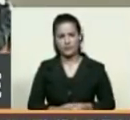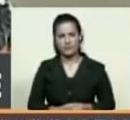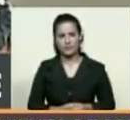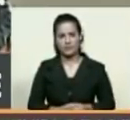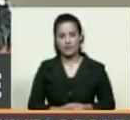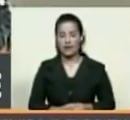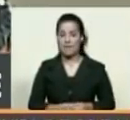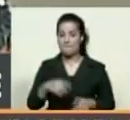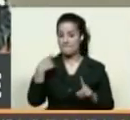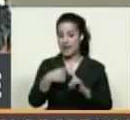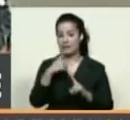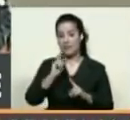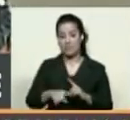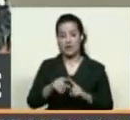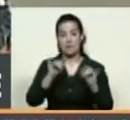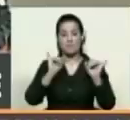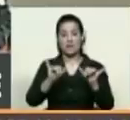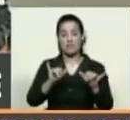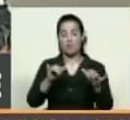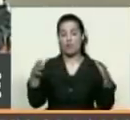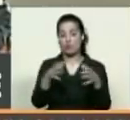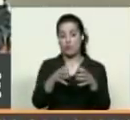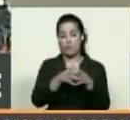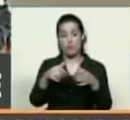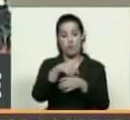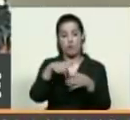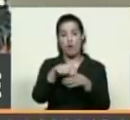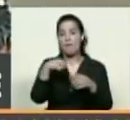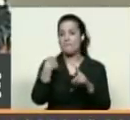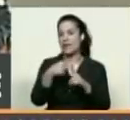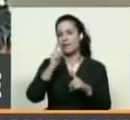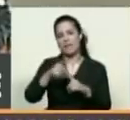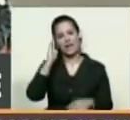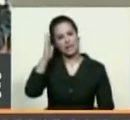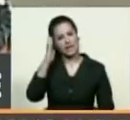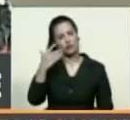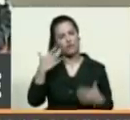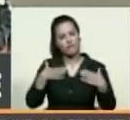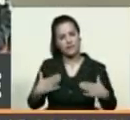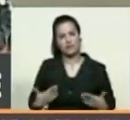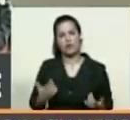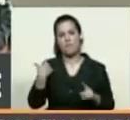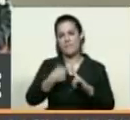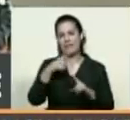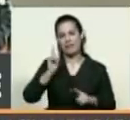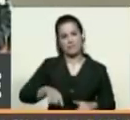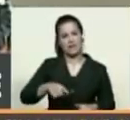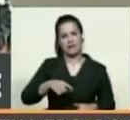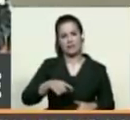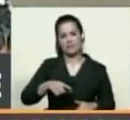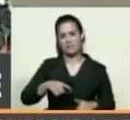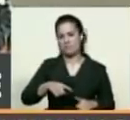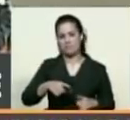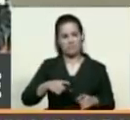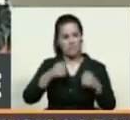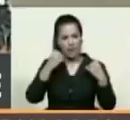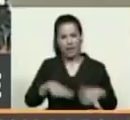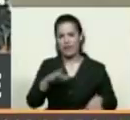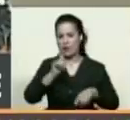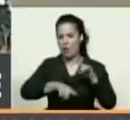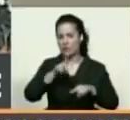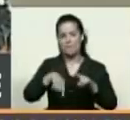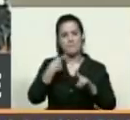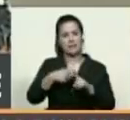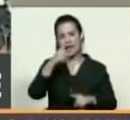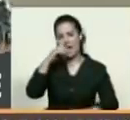por encima de sus propios miedos, por encima del riesgo físico, de las pérdidas materiales y amenazas de